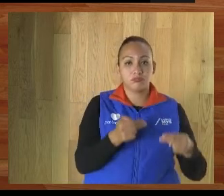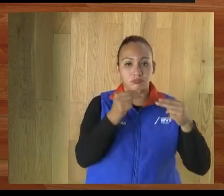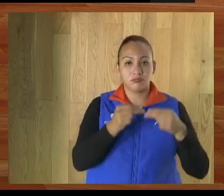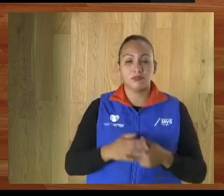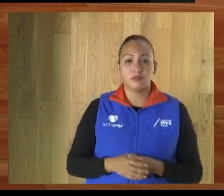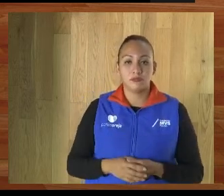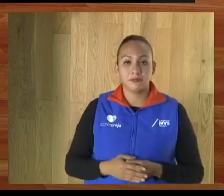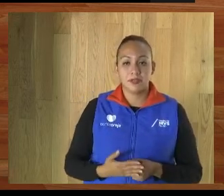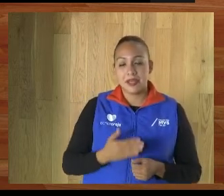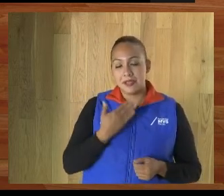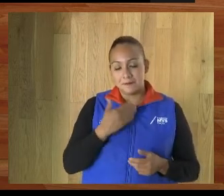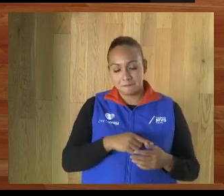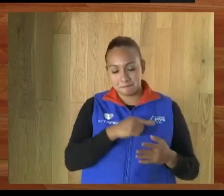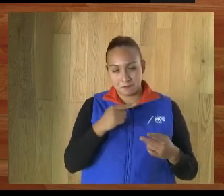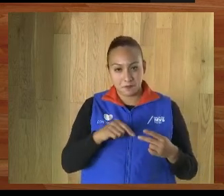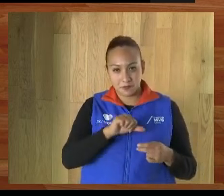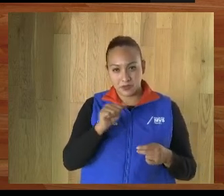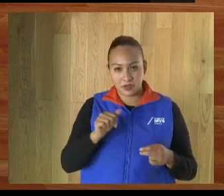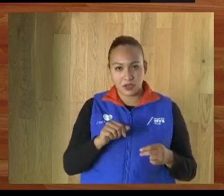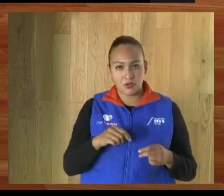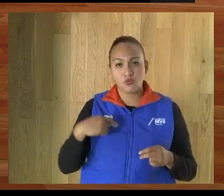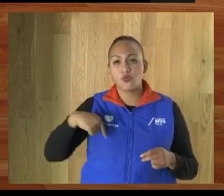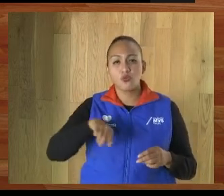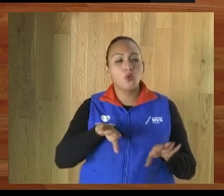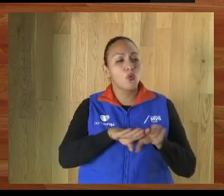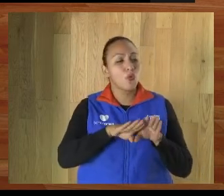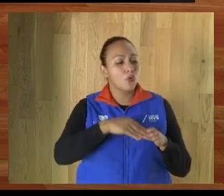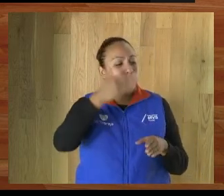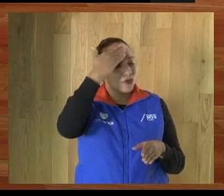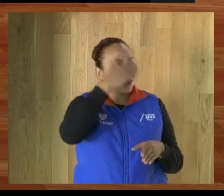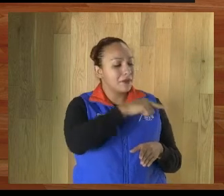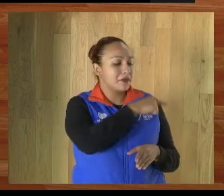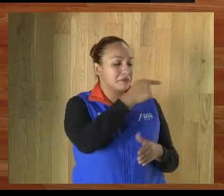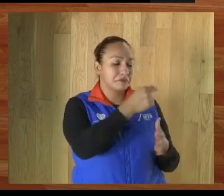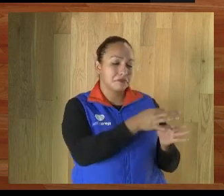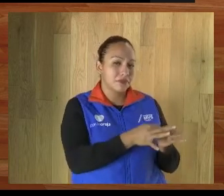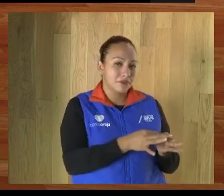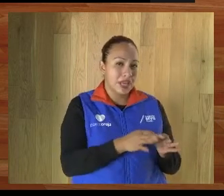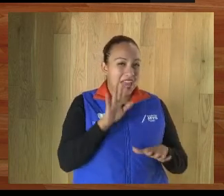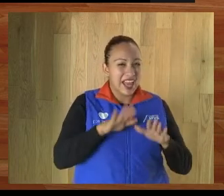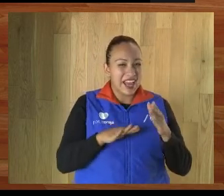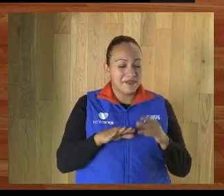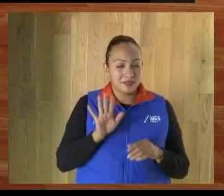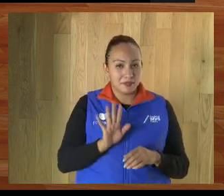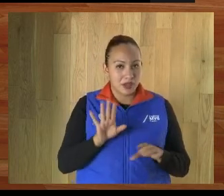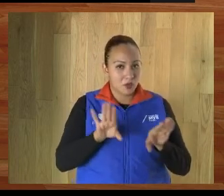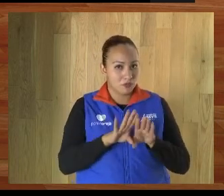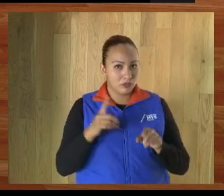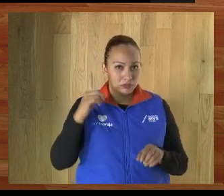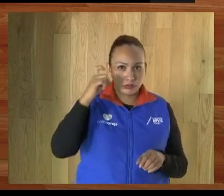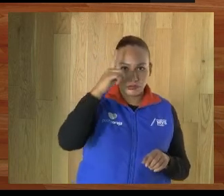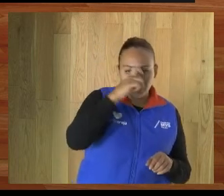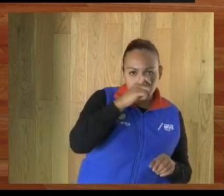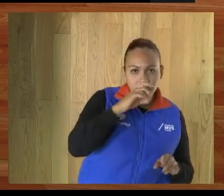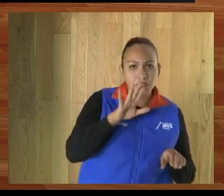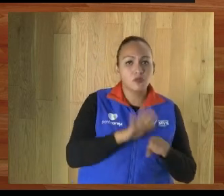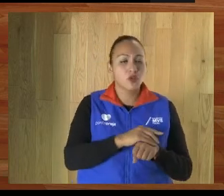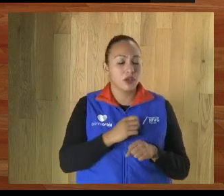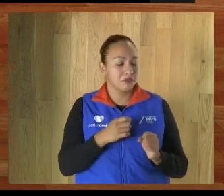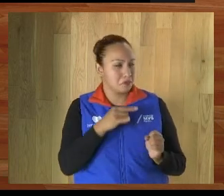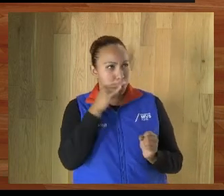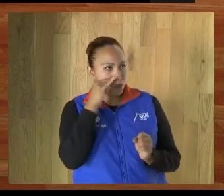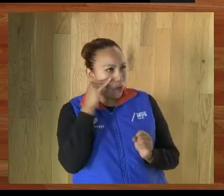en definitiva, ¿pero cómo abordar todo esto? Algo que parece complejo porque es un intangible que está